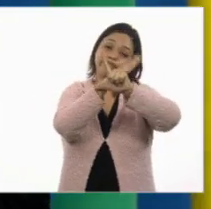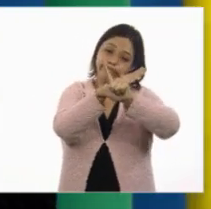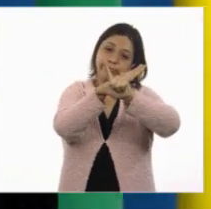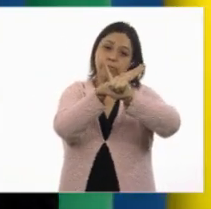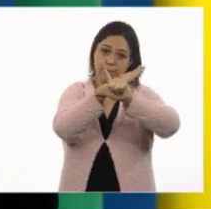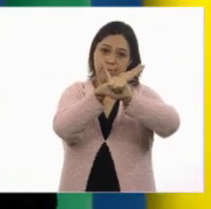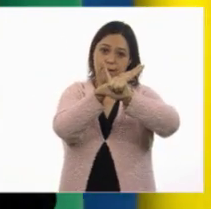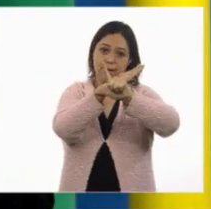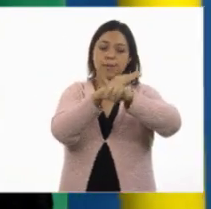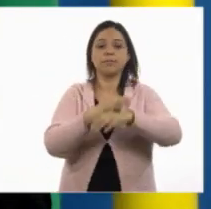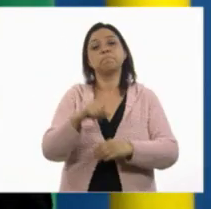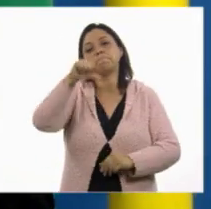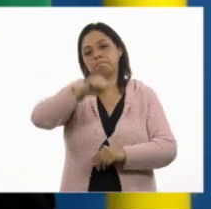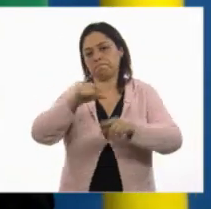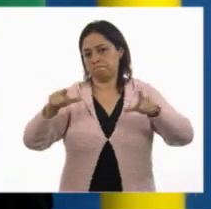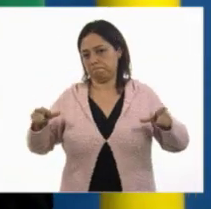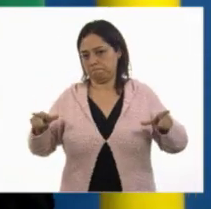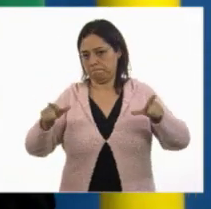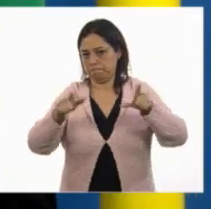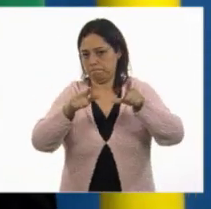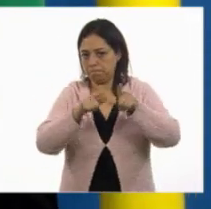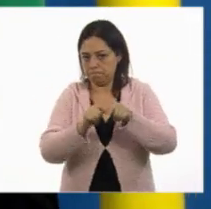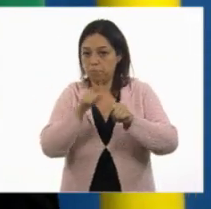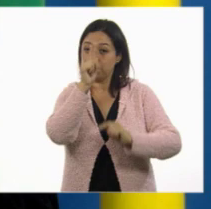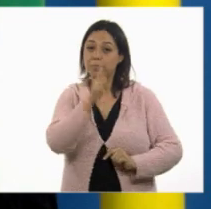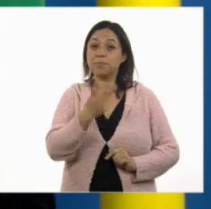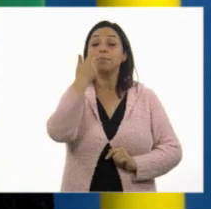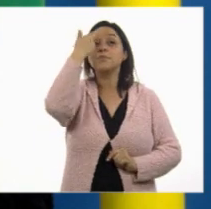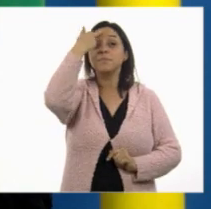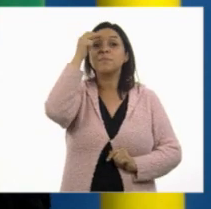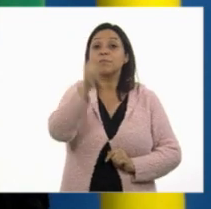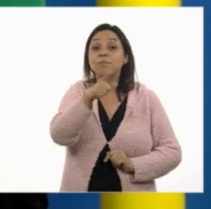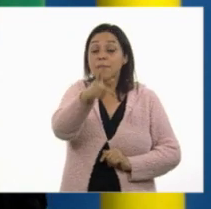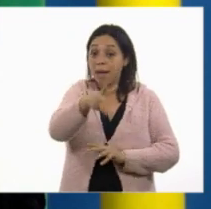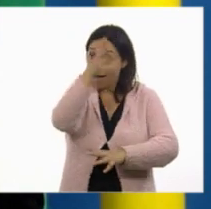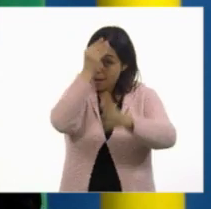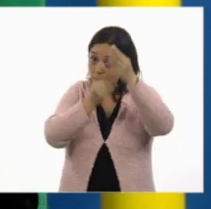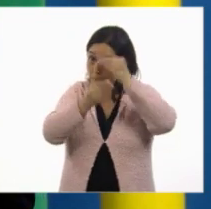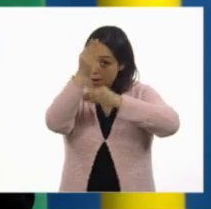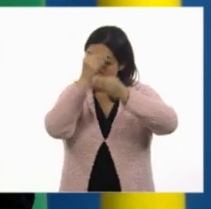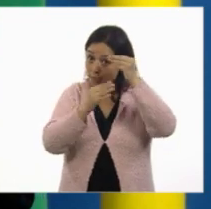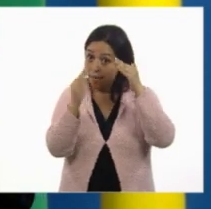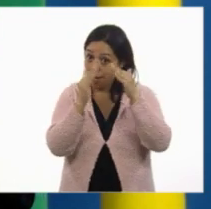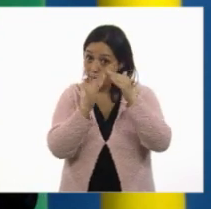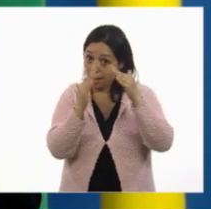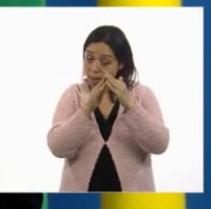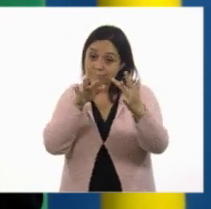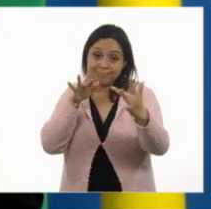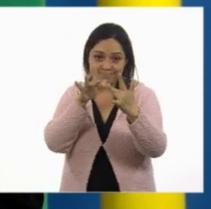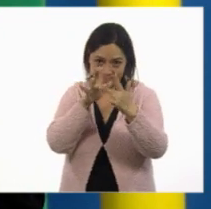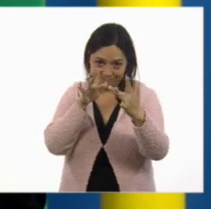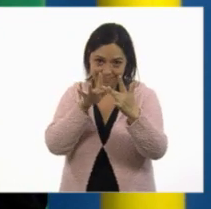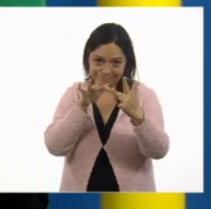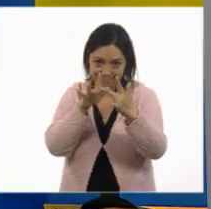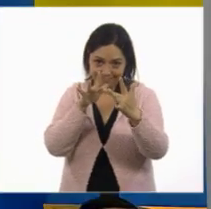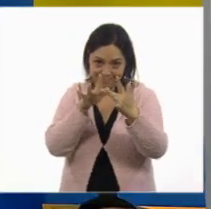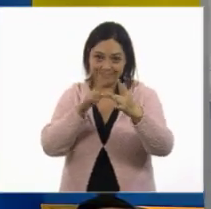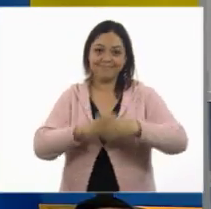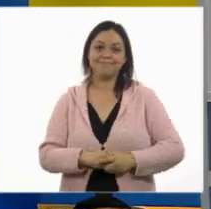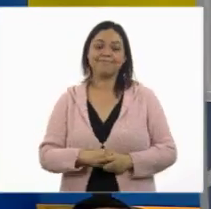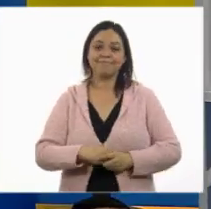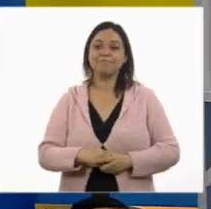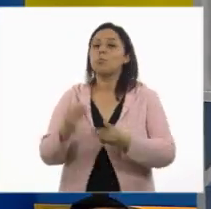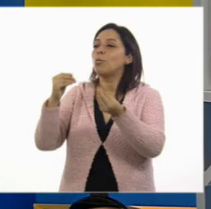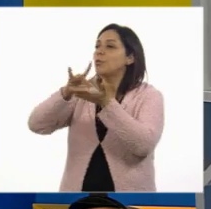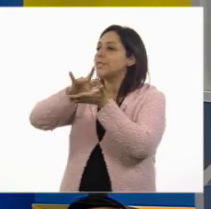sido todo para la clase de hoy. Recuerda que para seguir aprendiendo en casa, seguimos en contacto. Maestro